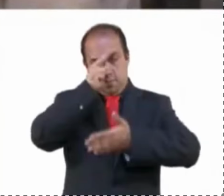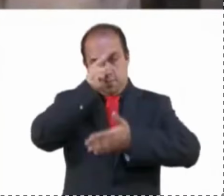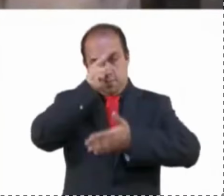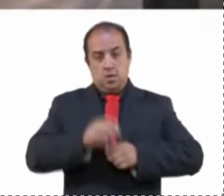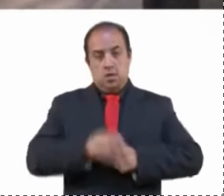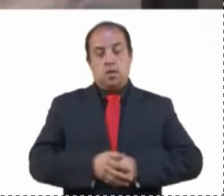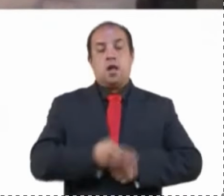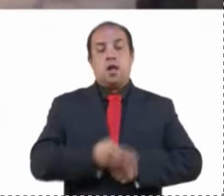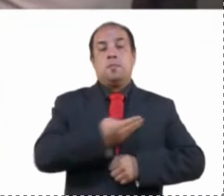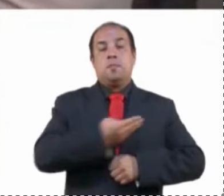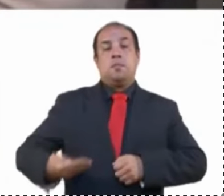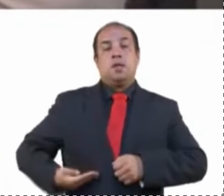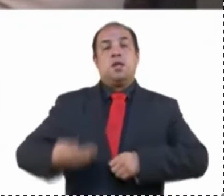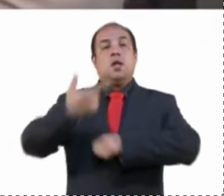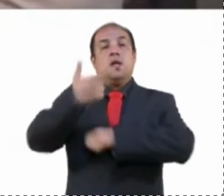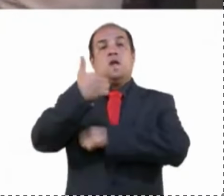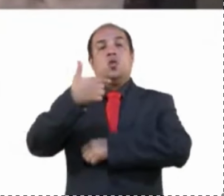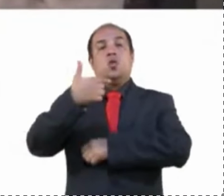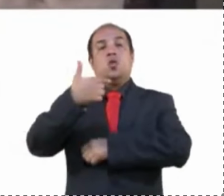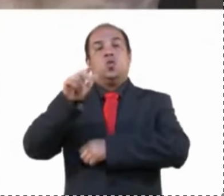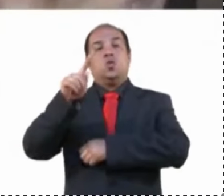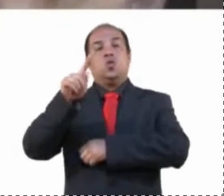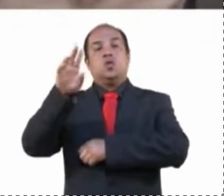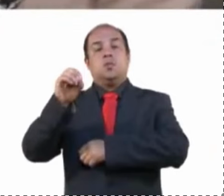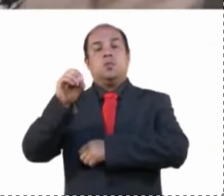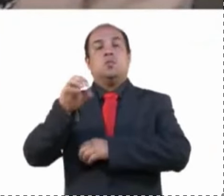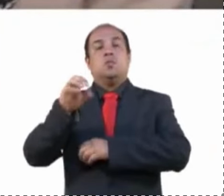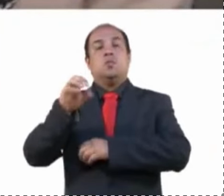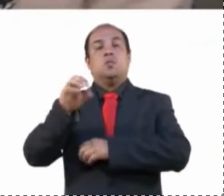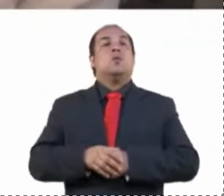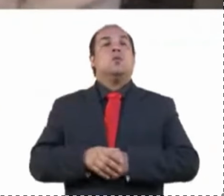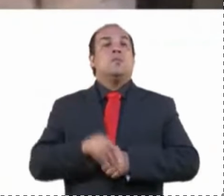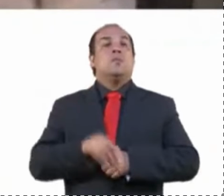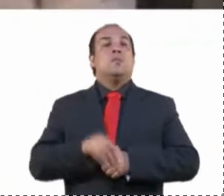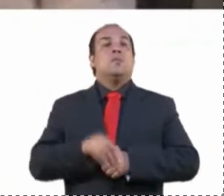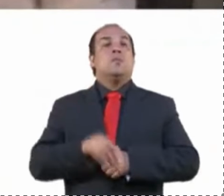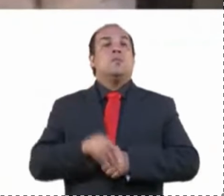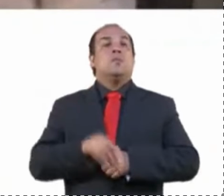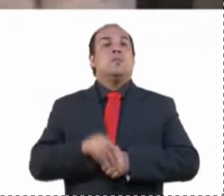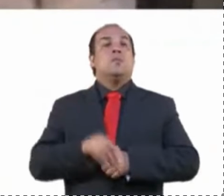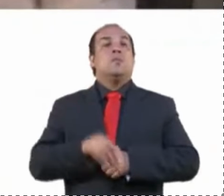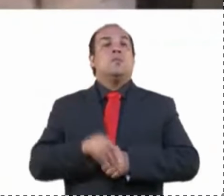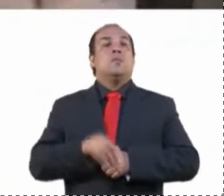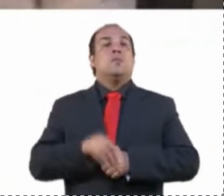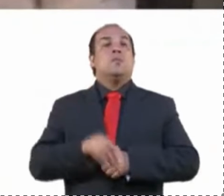Gustavo Francisco Petro Urrego, presidente de la República de Colombia.